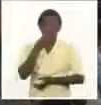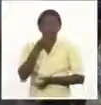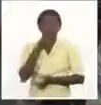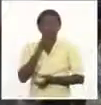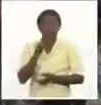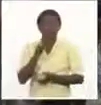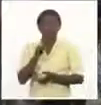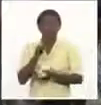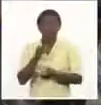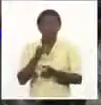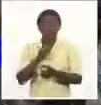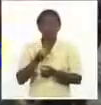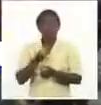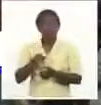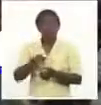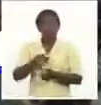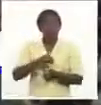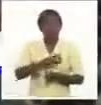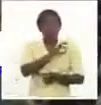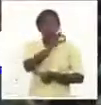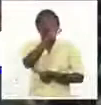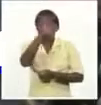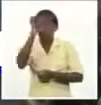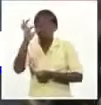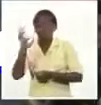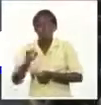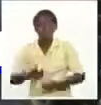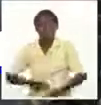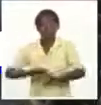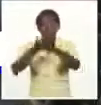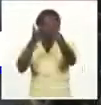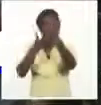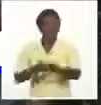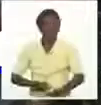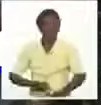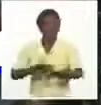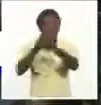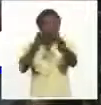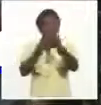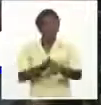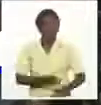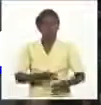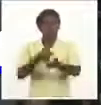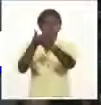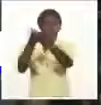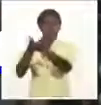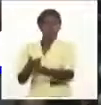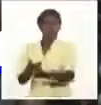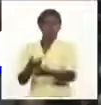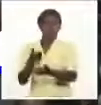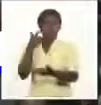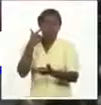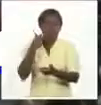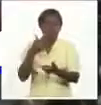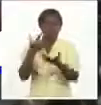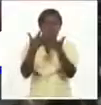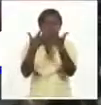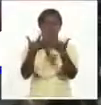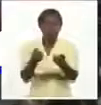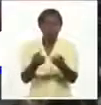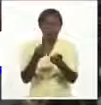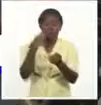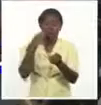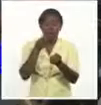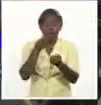sofocar el incendio del primer tanque para poder entonces avanzar en el segundo, y ahí podría haber alguna